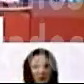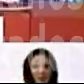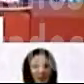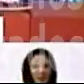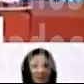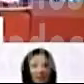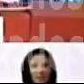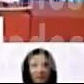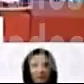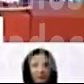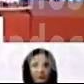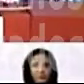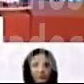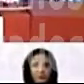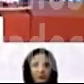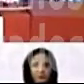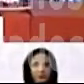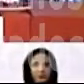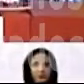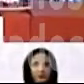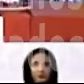al menos humana de ser.